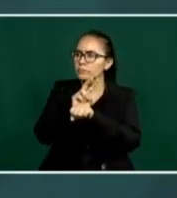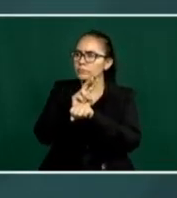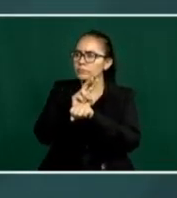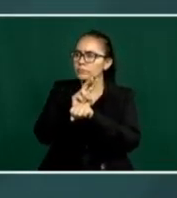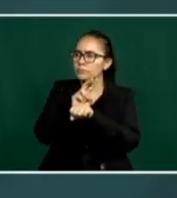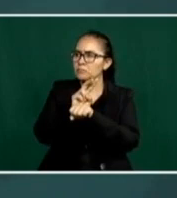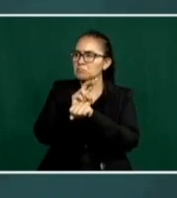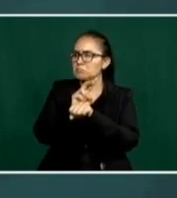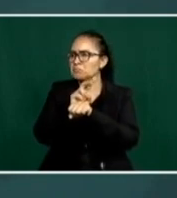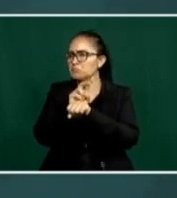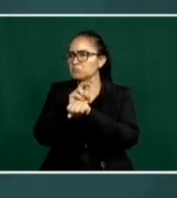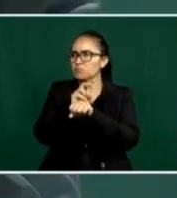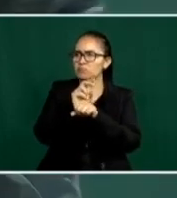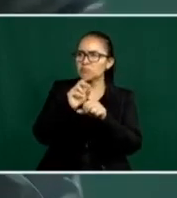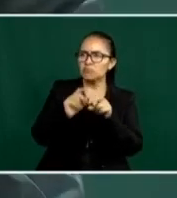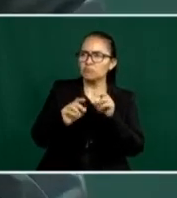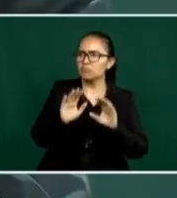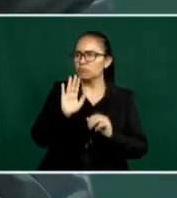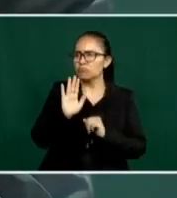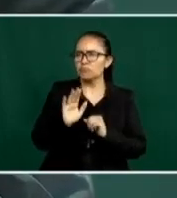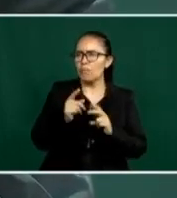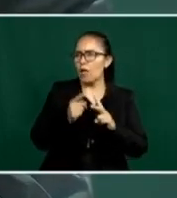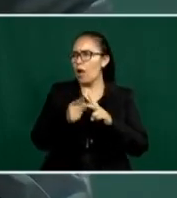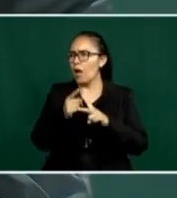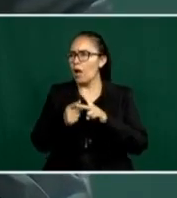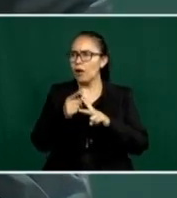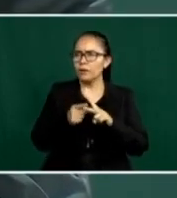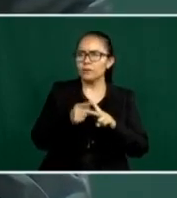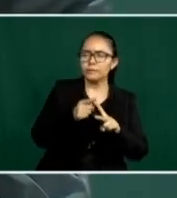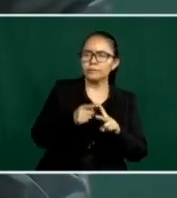pronóstico a 40 años.